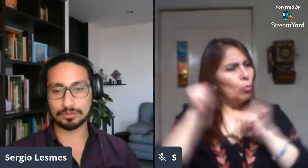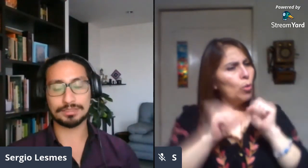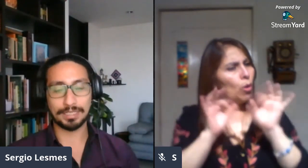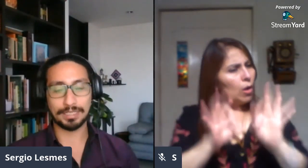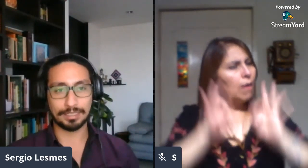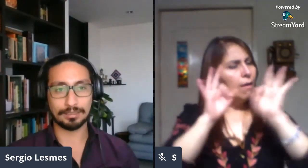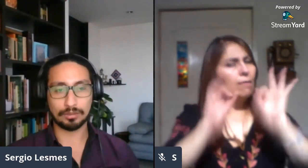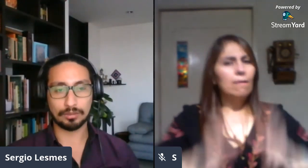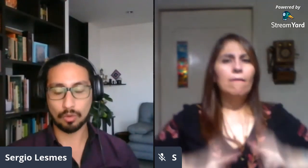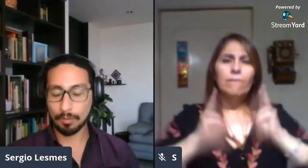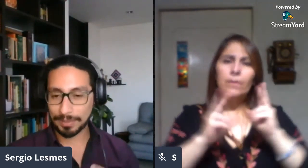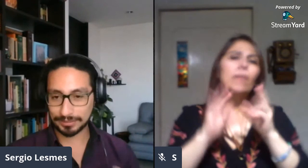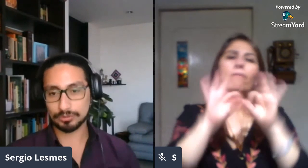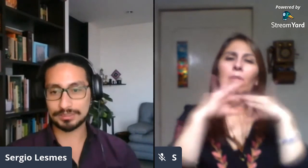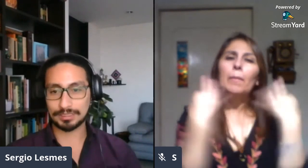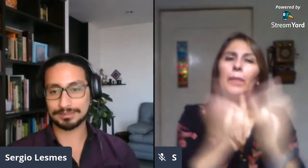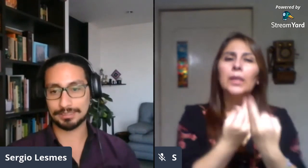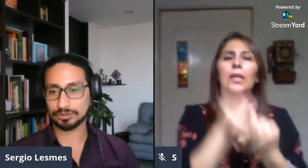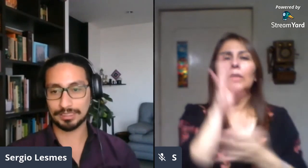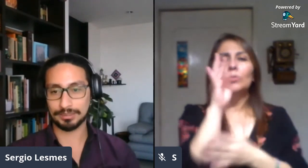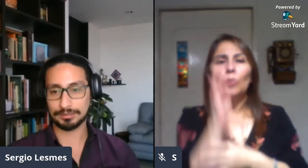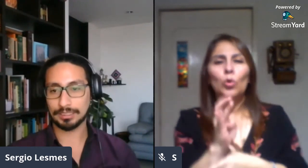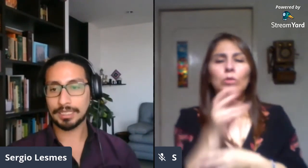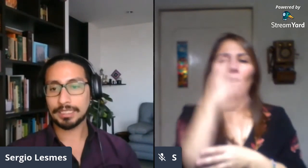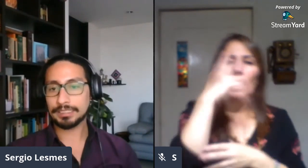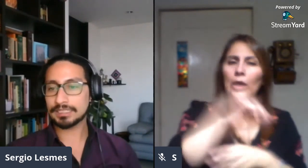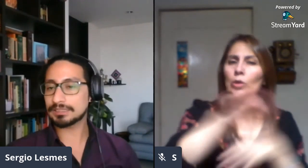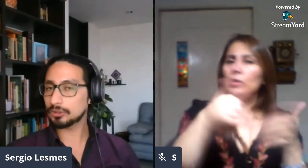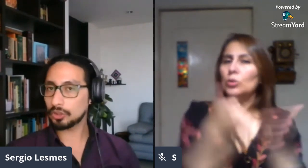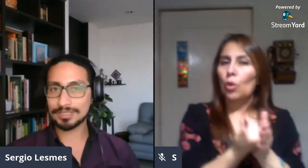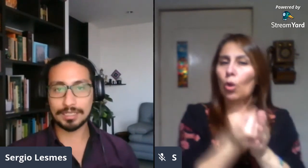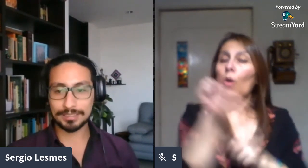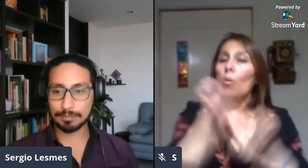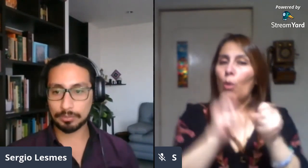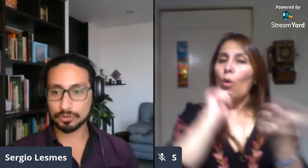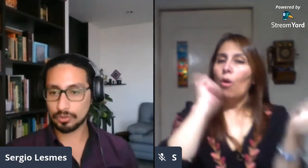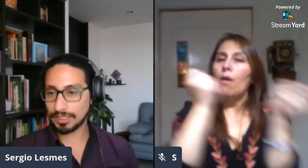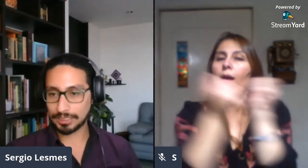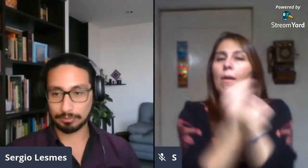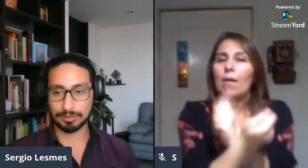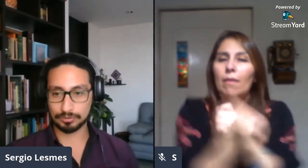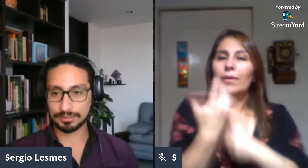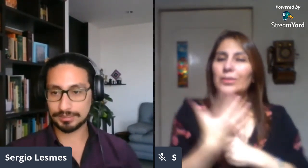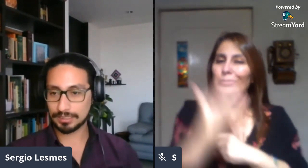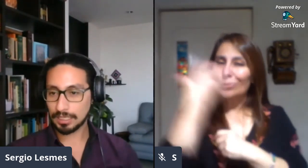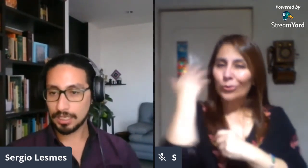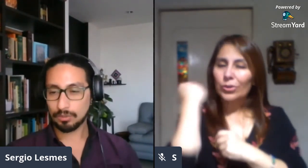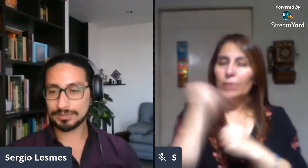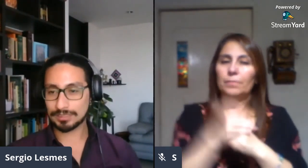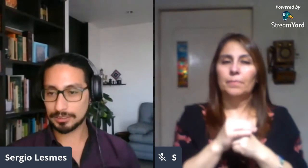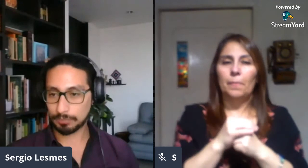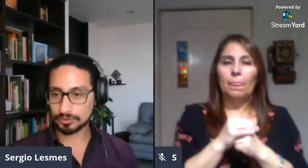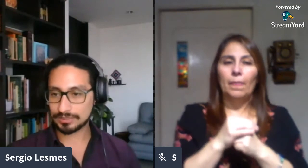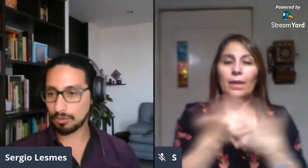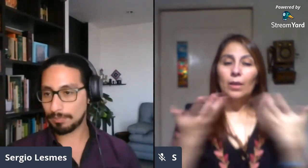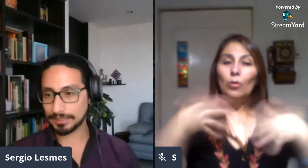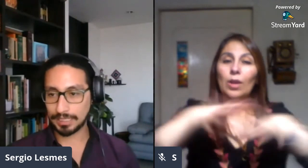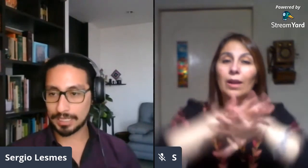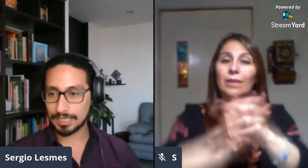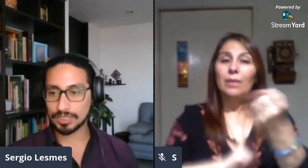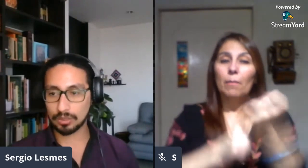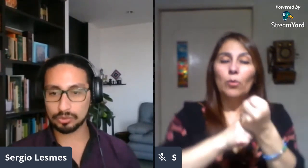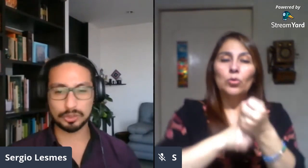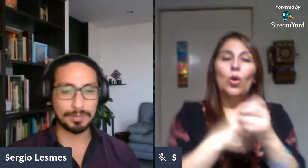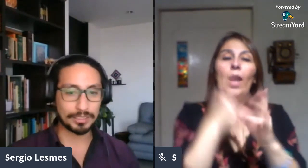que compartimos nuestra existencia cotidianamente. Y es toda esa red de apoyo con la que vivimos, es decir, nuestras esposas,